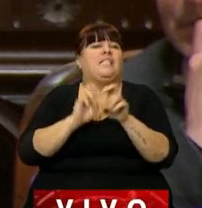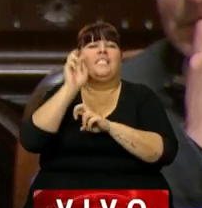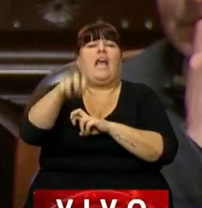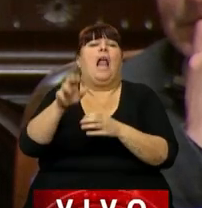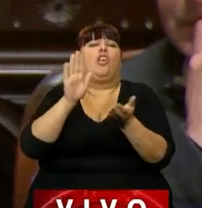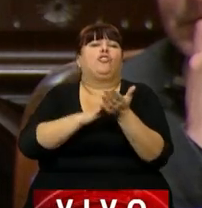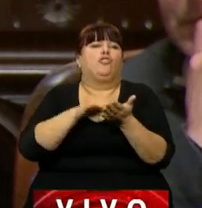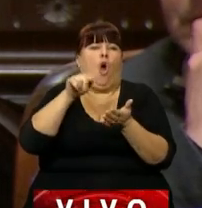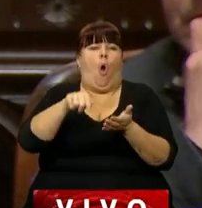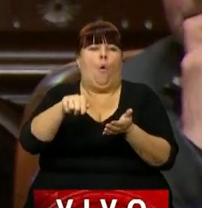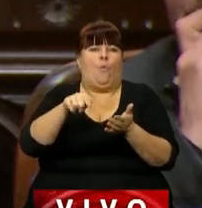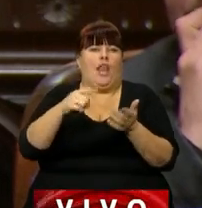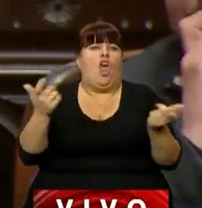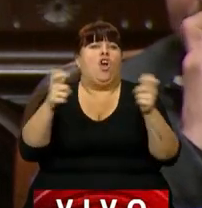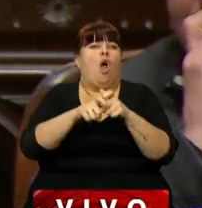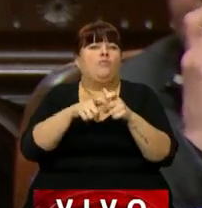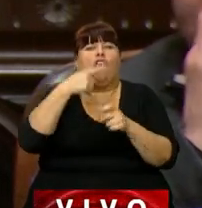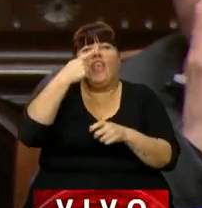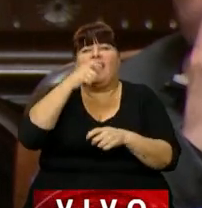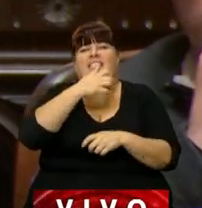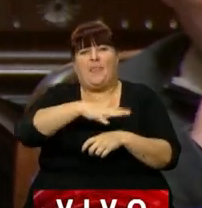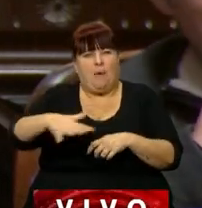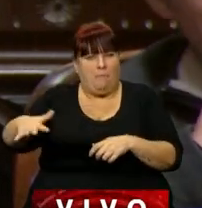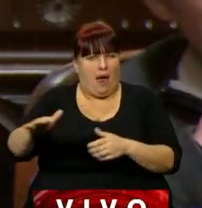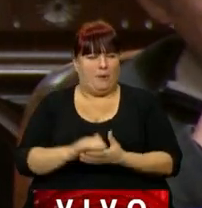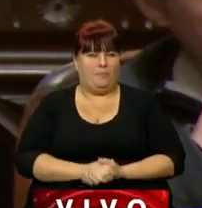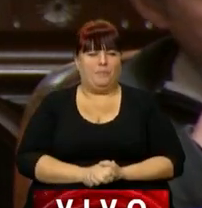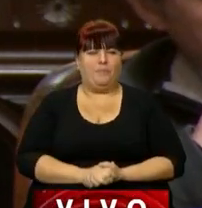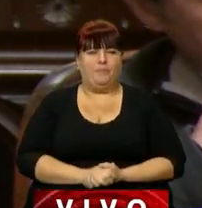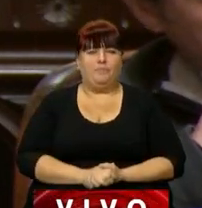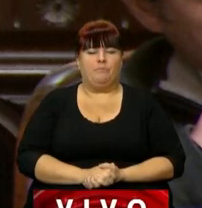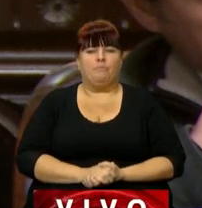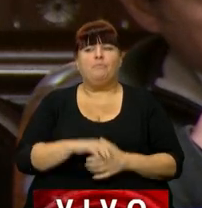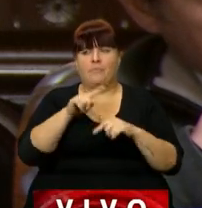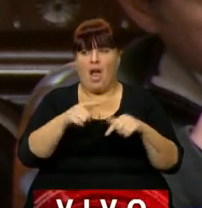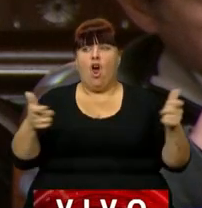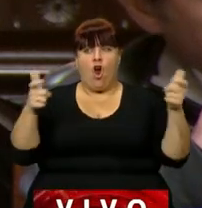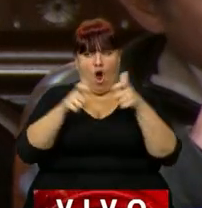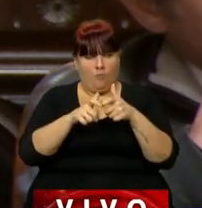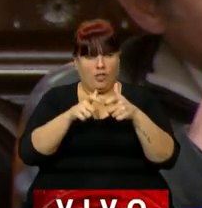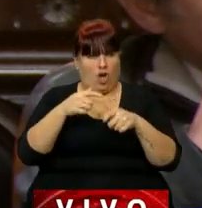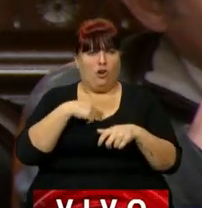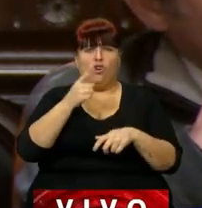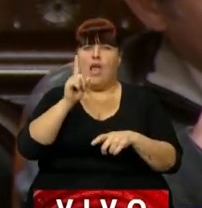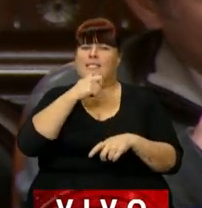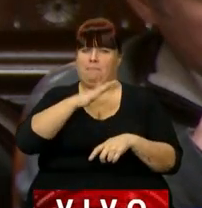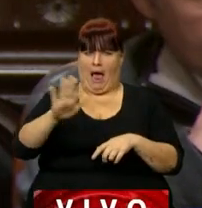saltum sobre esa Comisión de Intereses Marítimos y Fluviales. En esa comisión, le digo yo, no soy de